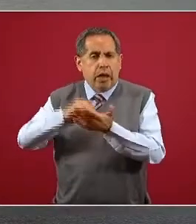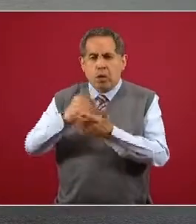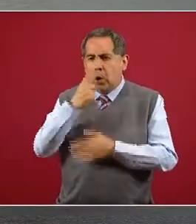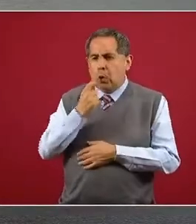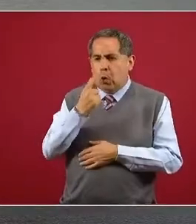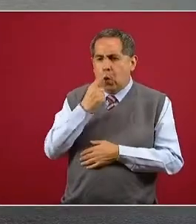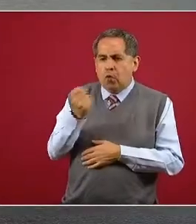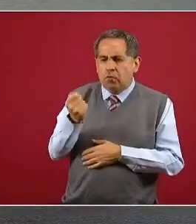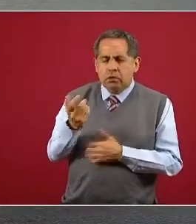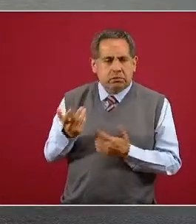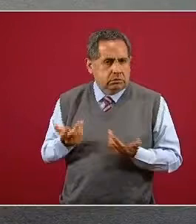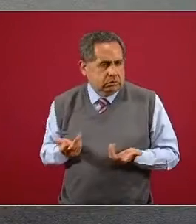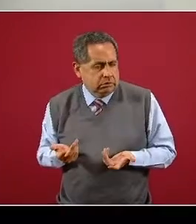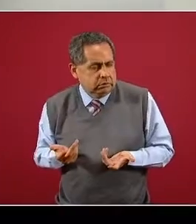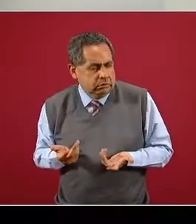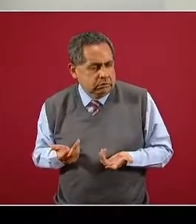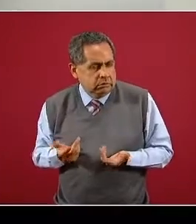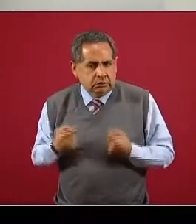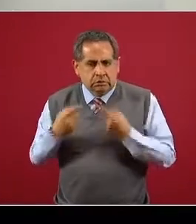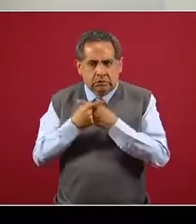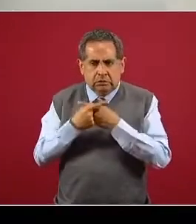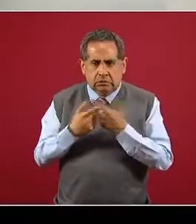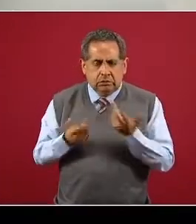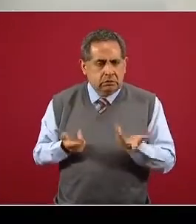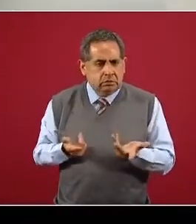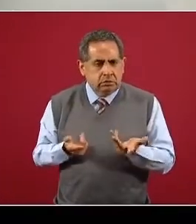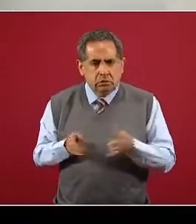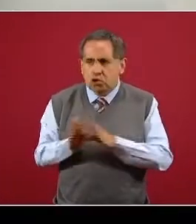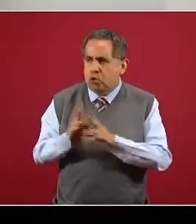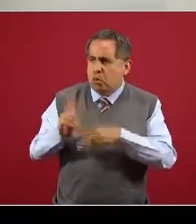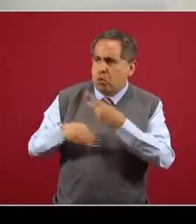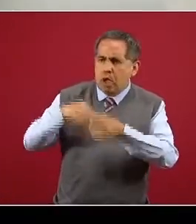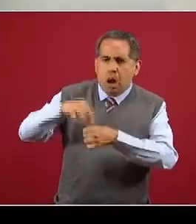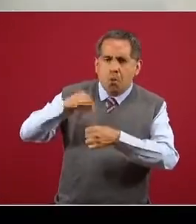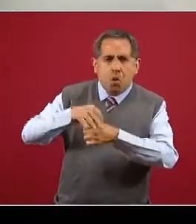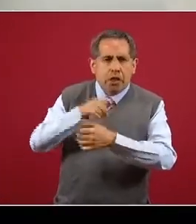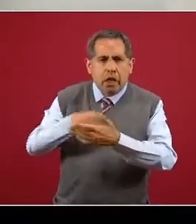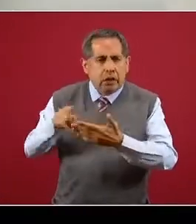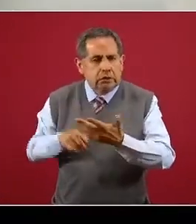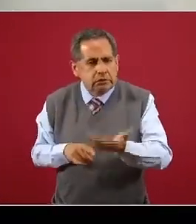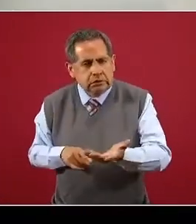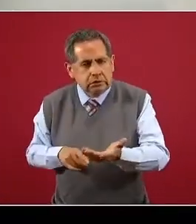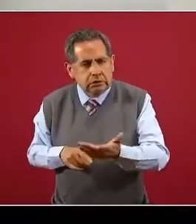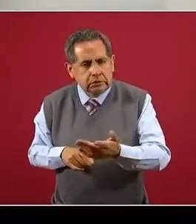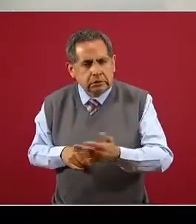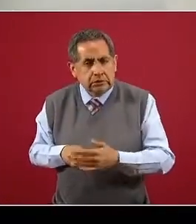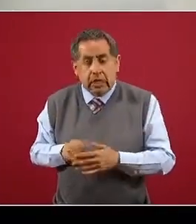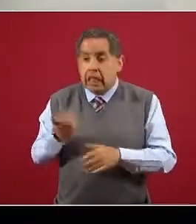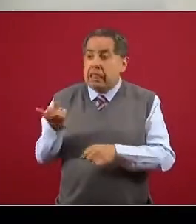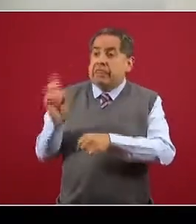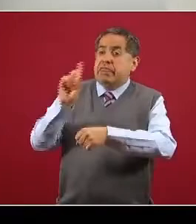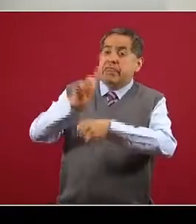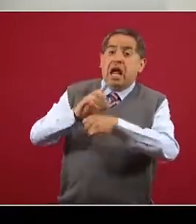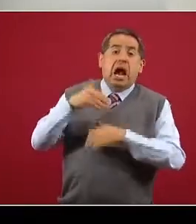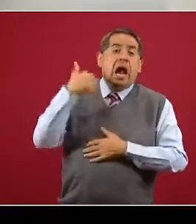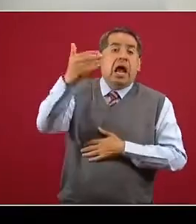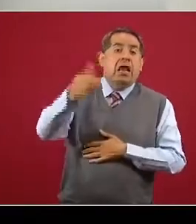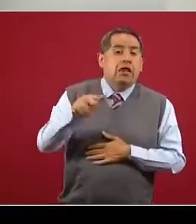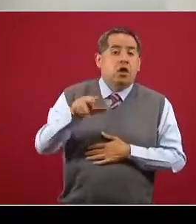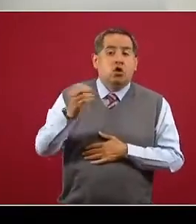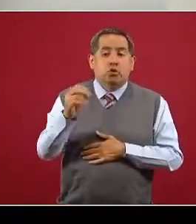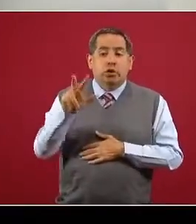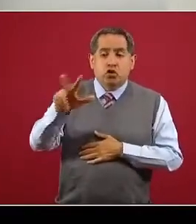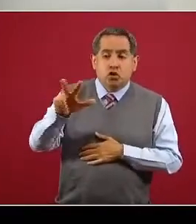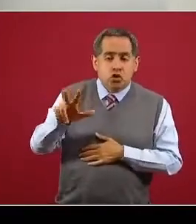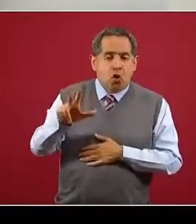rojo. ¿De qué manera se va a poder hacer esto? Sobre todo porque no es nada más el día de la elección hasta el 18 de octubre.